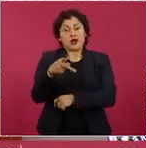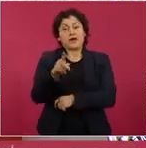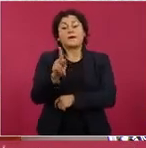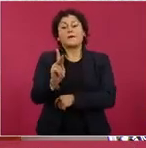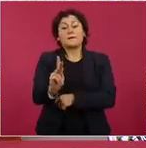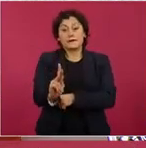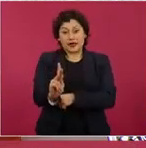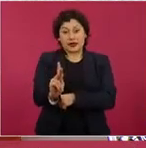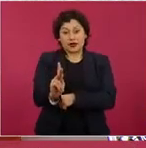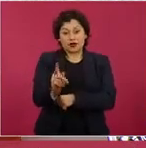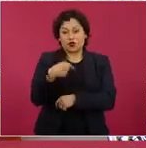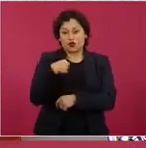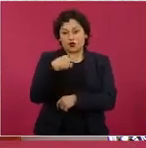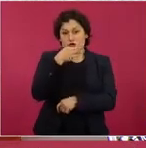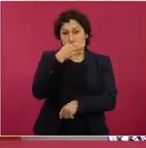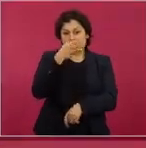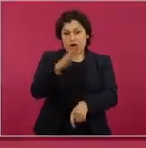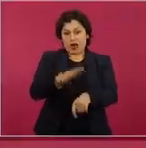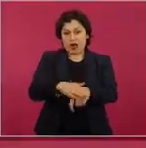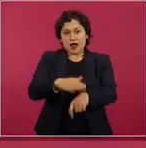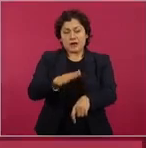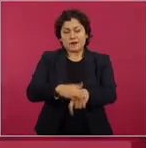que voy a